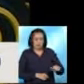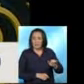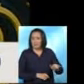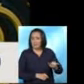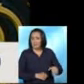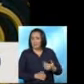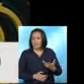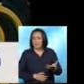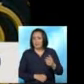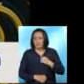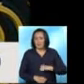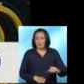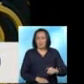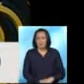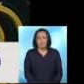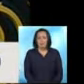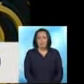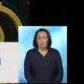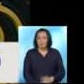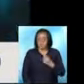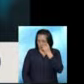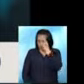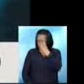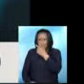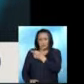hija Luciana.